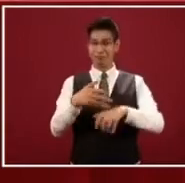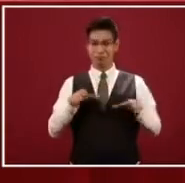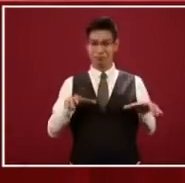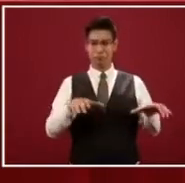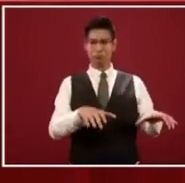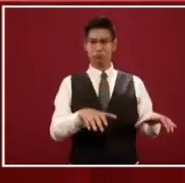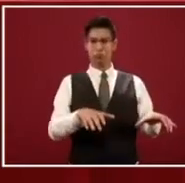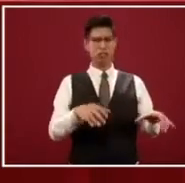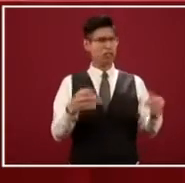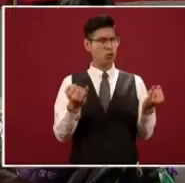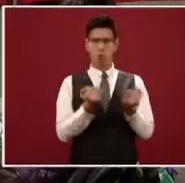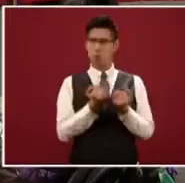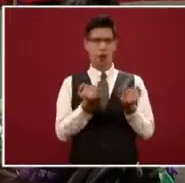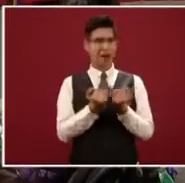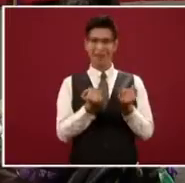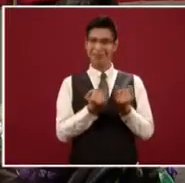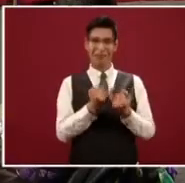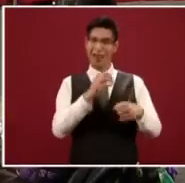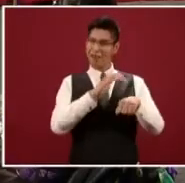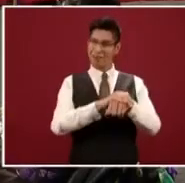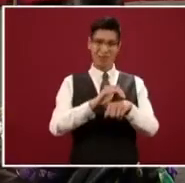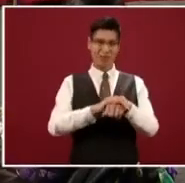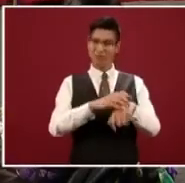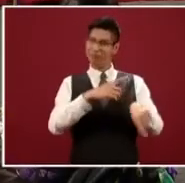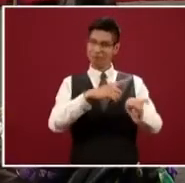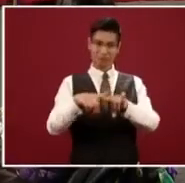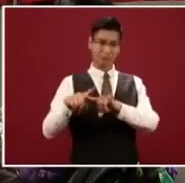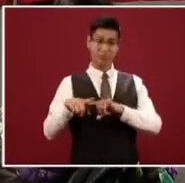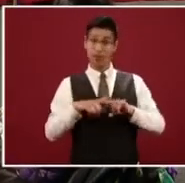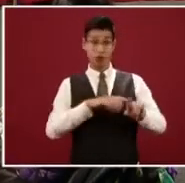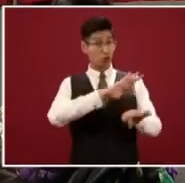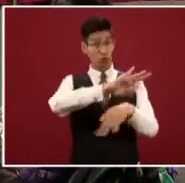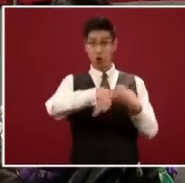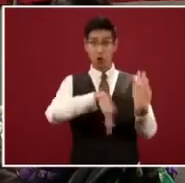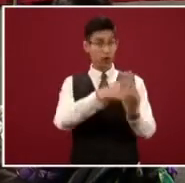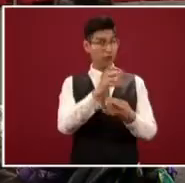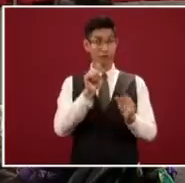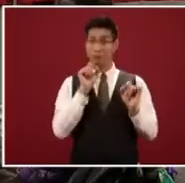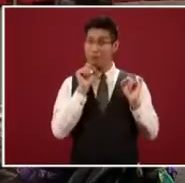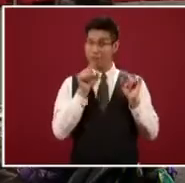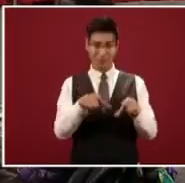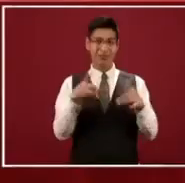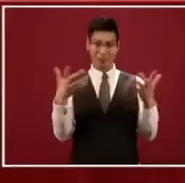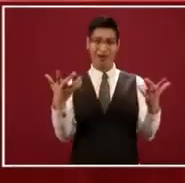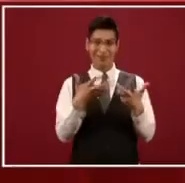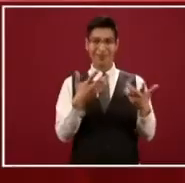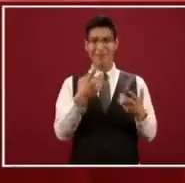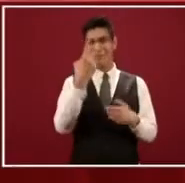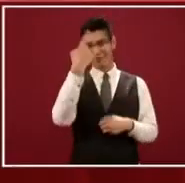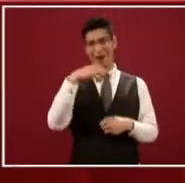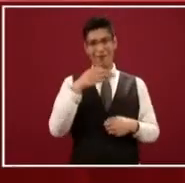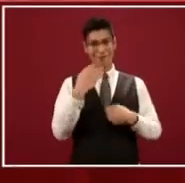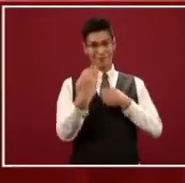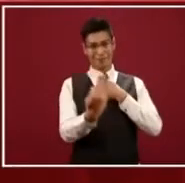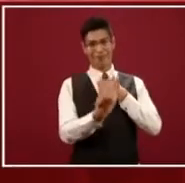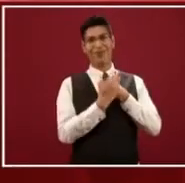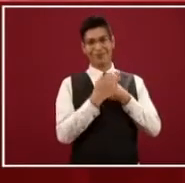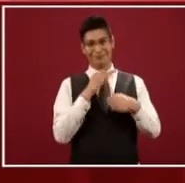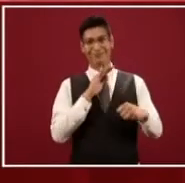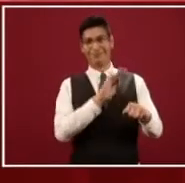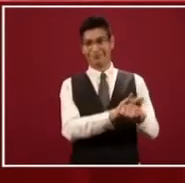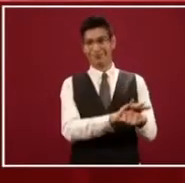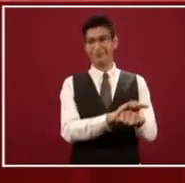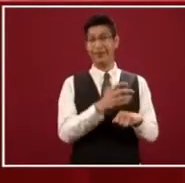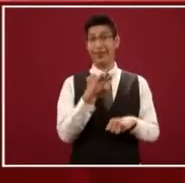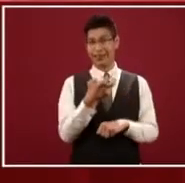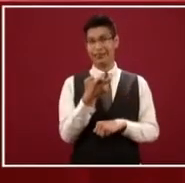amistades, la gente que conozco, debería de llevarlas a cabo hacia mi persona para poder generar esta mejor protección. Entonces, grupos